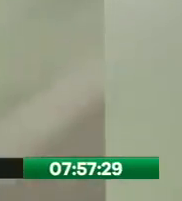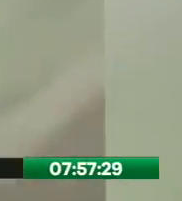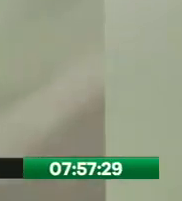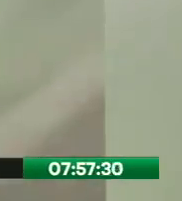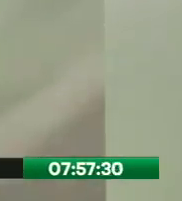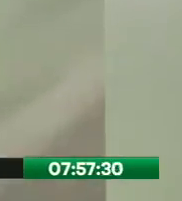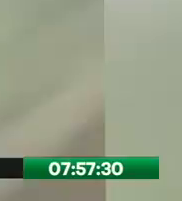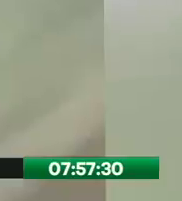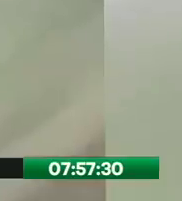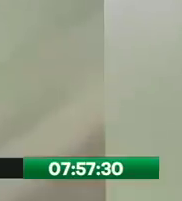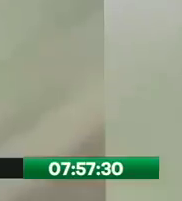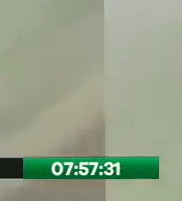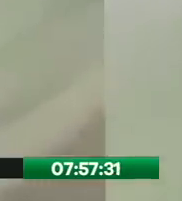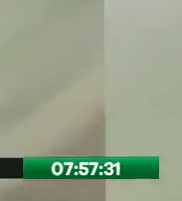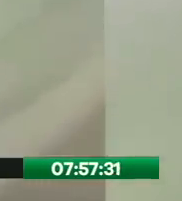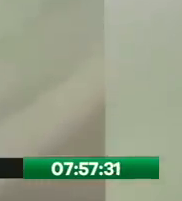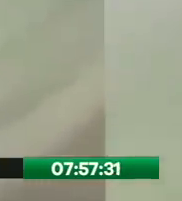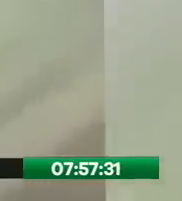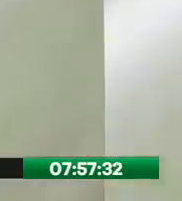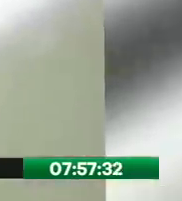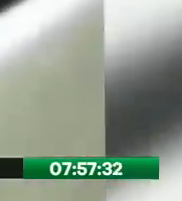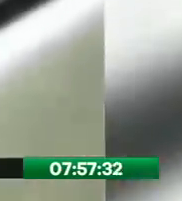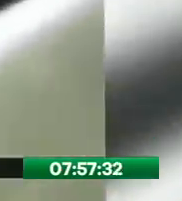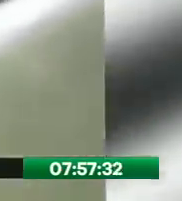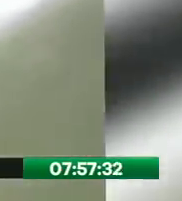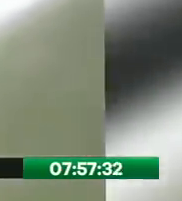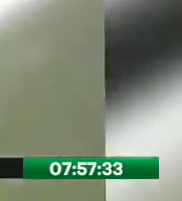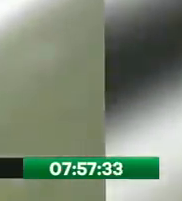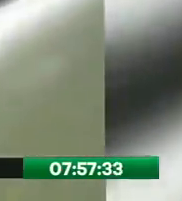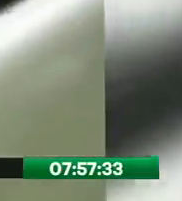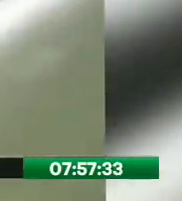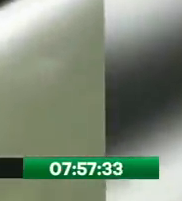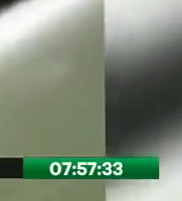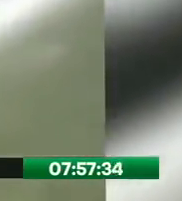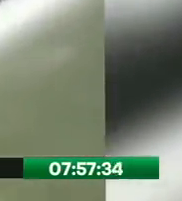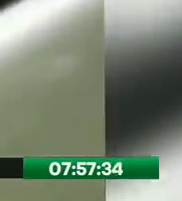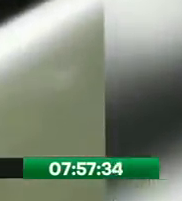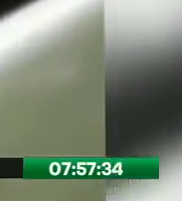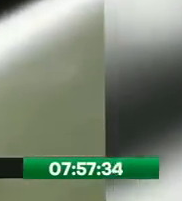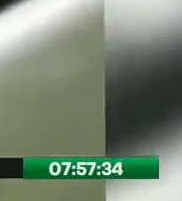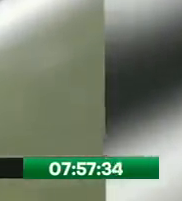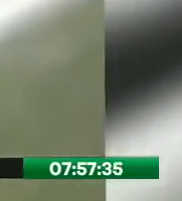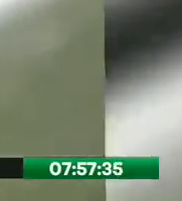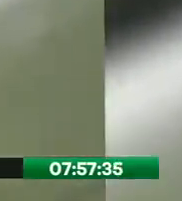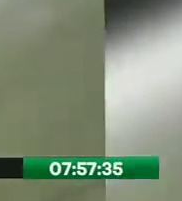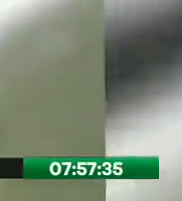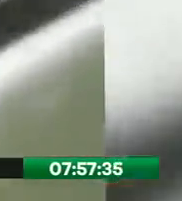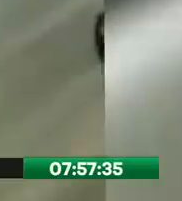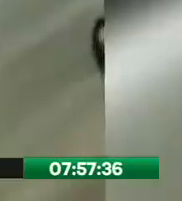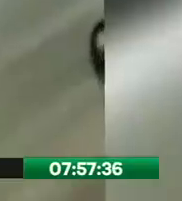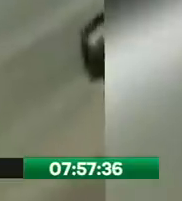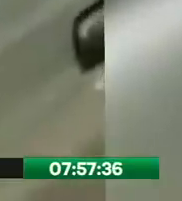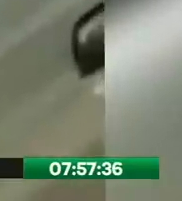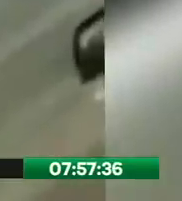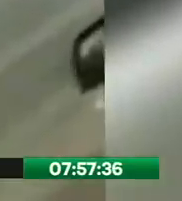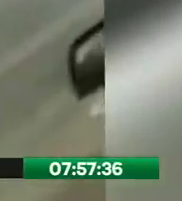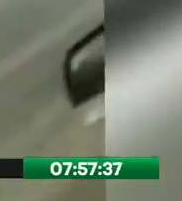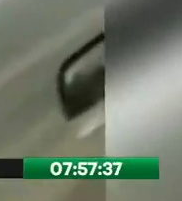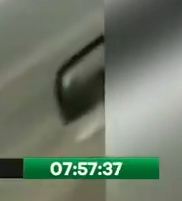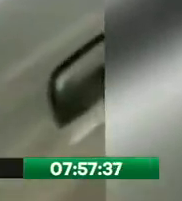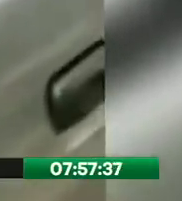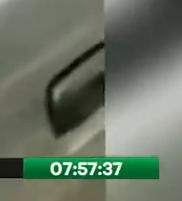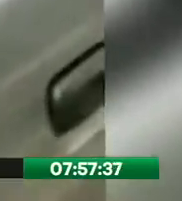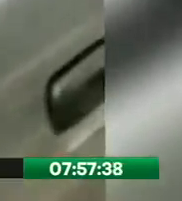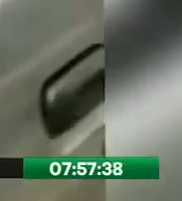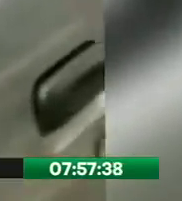vemos acá, y que al parecer ha chocado un carro. Y ahí está el hombre hablando con la persona que